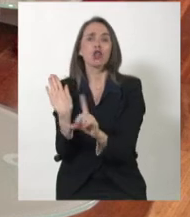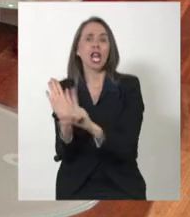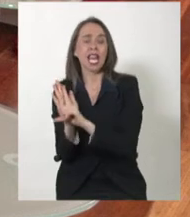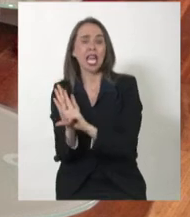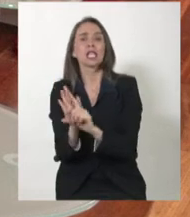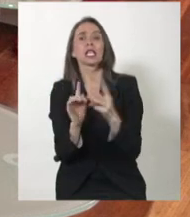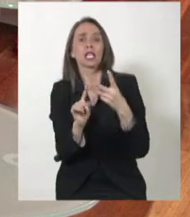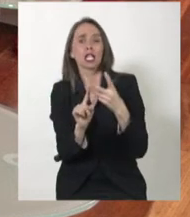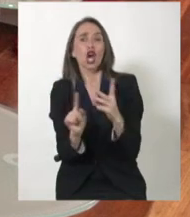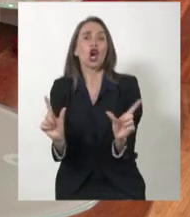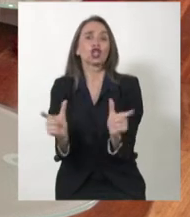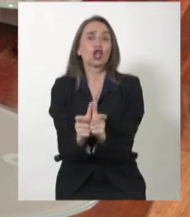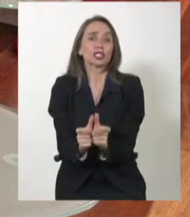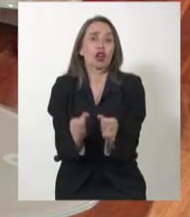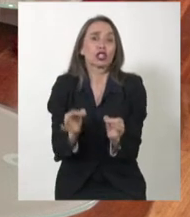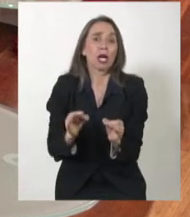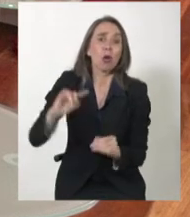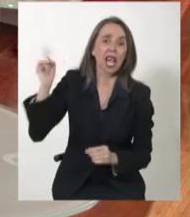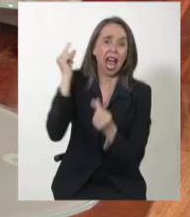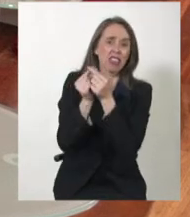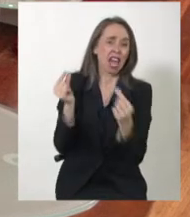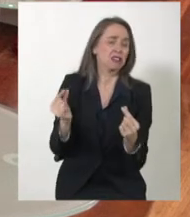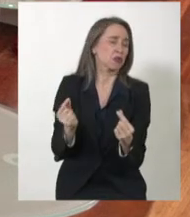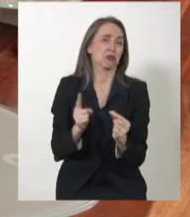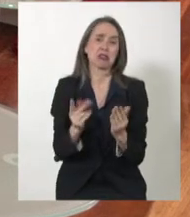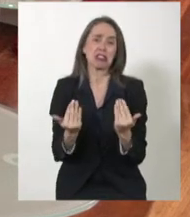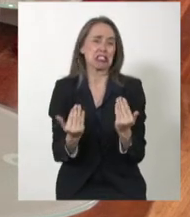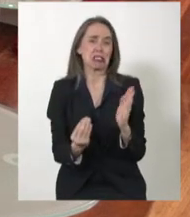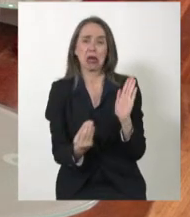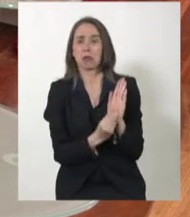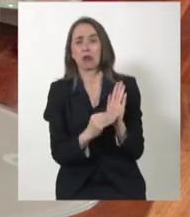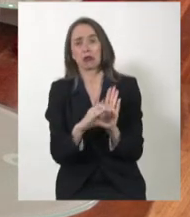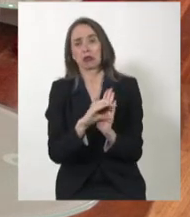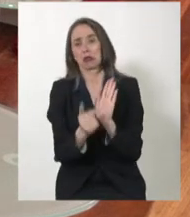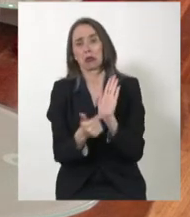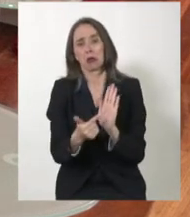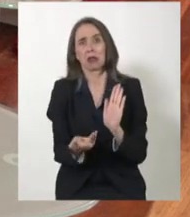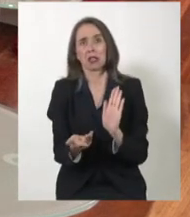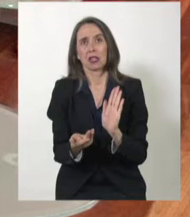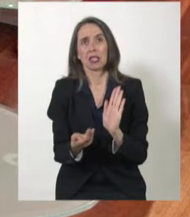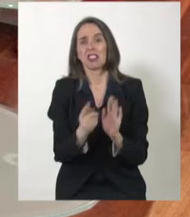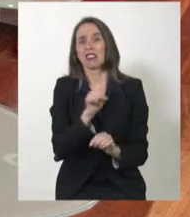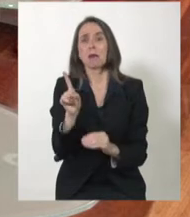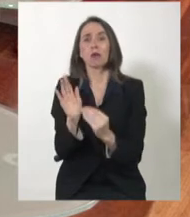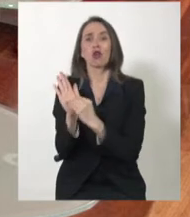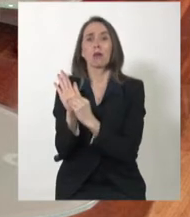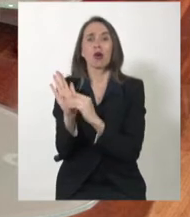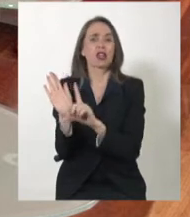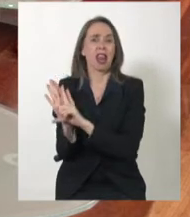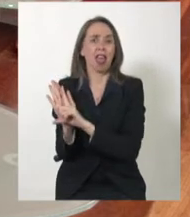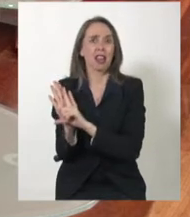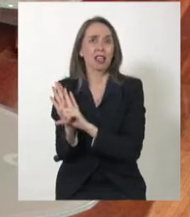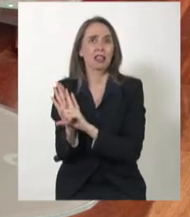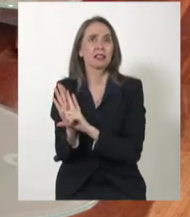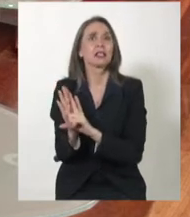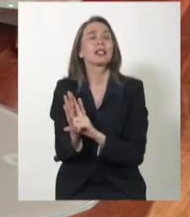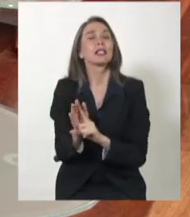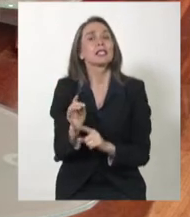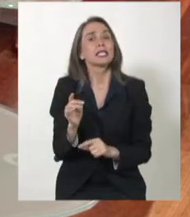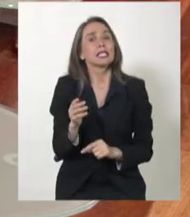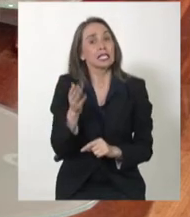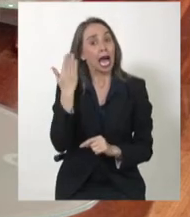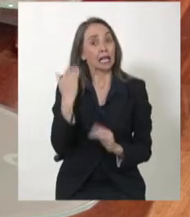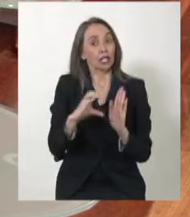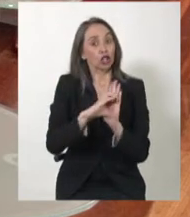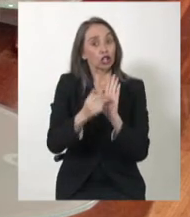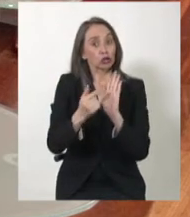Consejo de Seguridad creo que podría ni siquiera no estar, o sea, ni siquiera estar en la ley. Yo creo que en la reforma de 2005